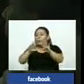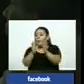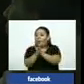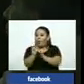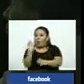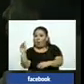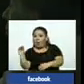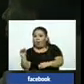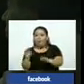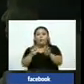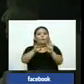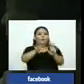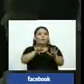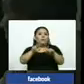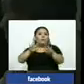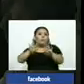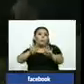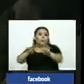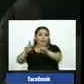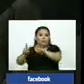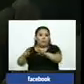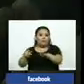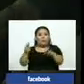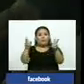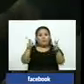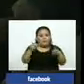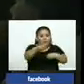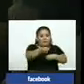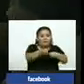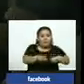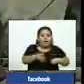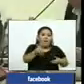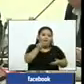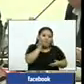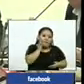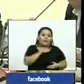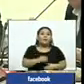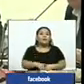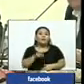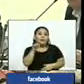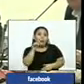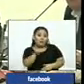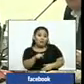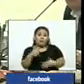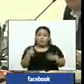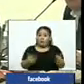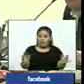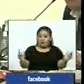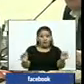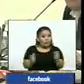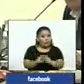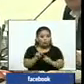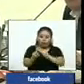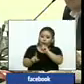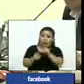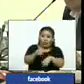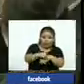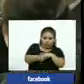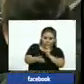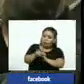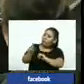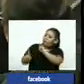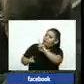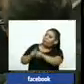9.855.947 dólares, y el Consejo Salvadoreño del Café también se lleva el 4.94. Esta es la segunda ronda de entrevistas de los